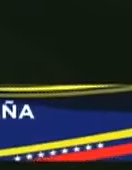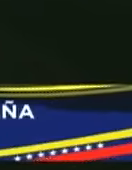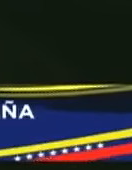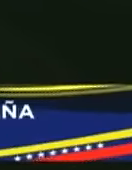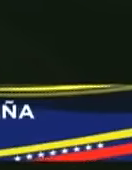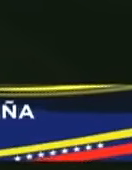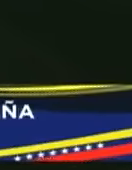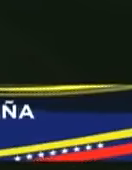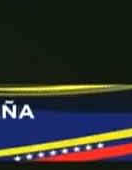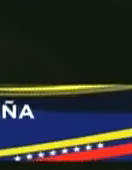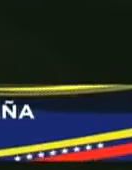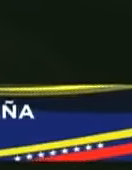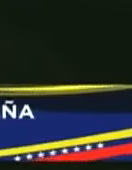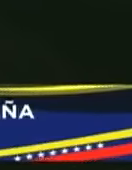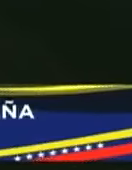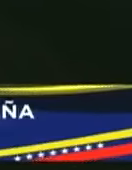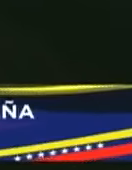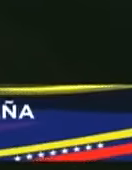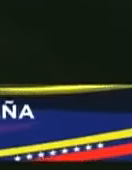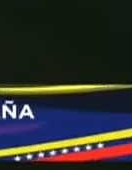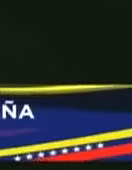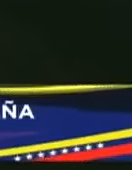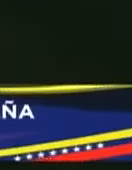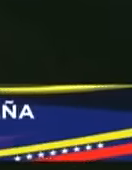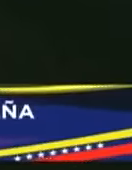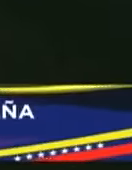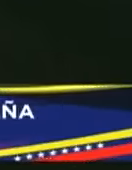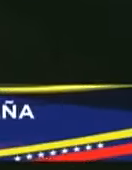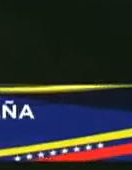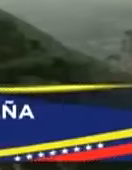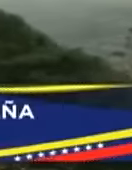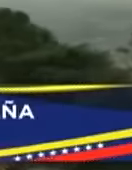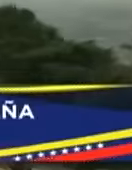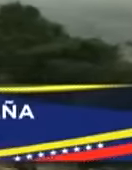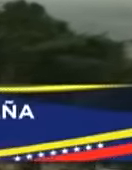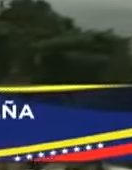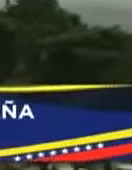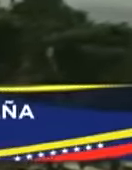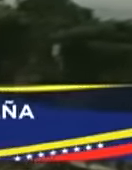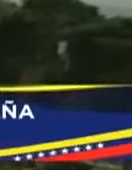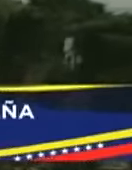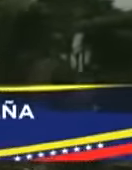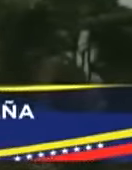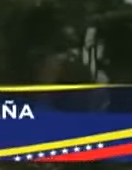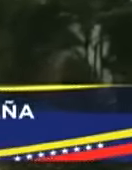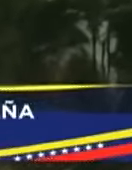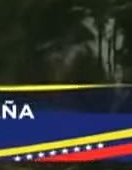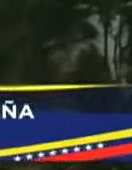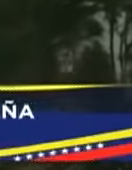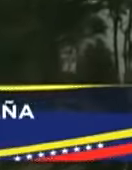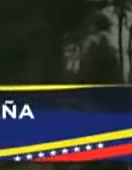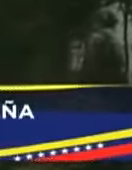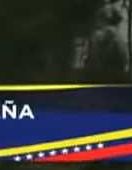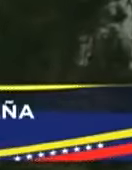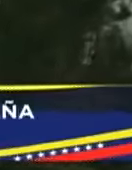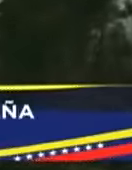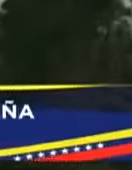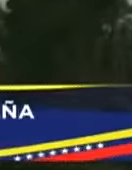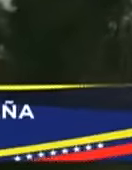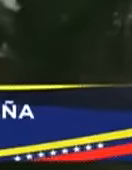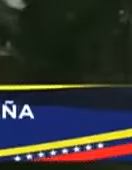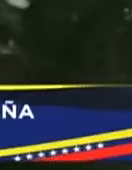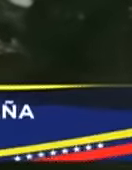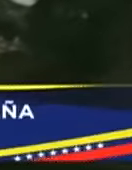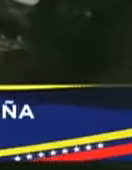año 2030. Así lo decía el presidente constitucional de la República Bolivariana de Venezuela, Nicolás Maduro. El pasado 6 de mayo,